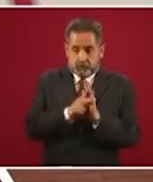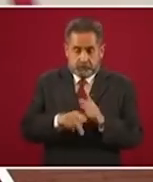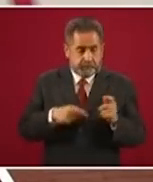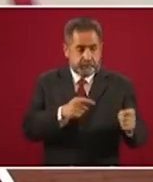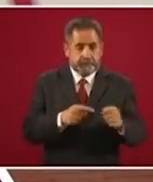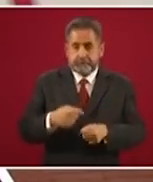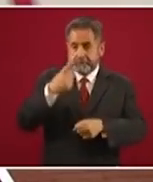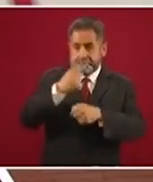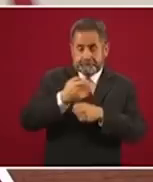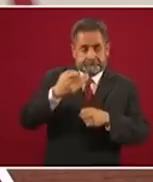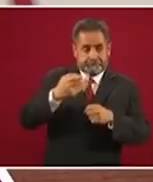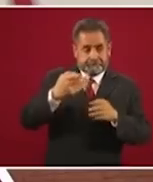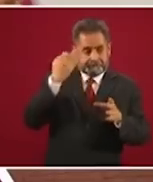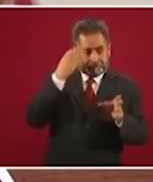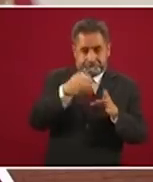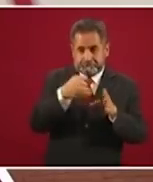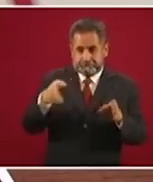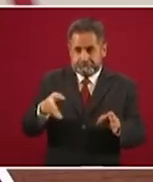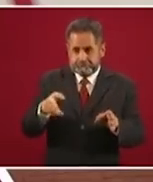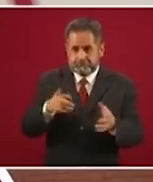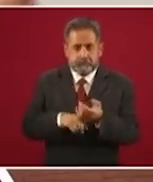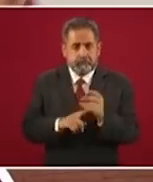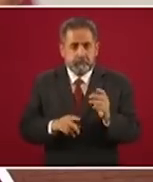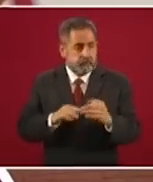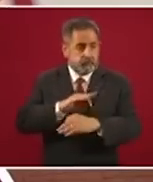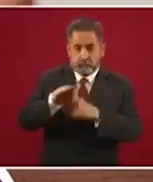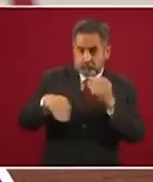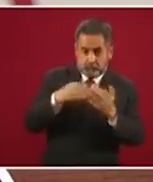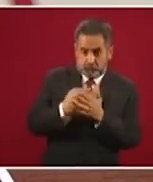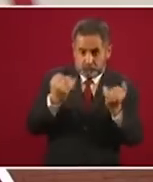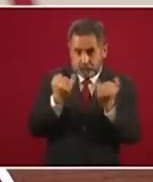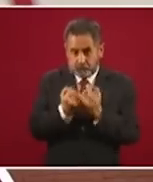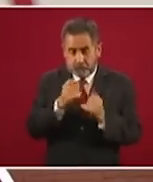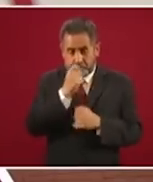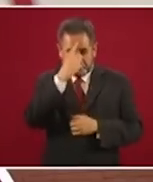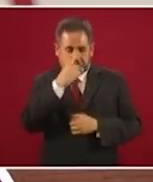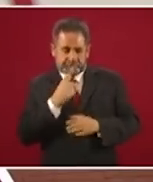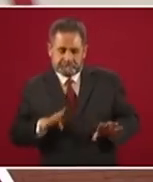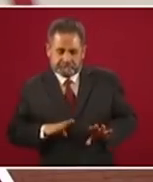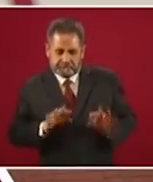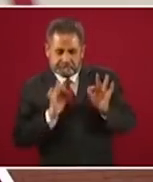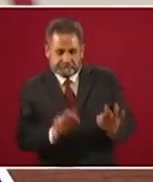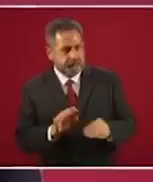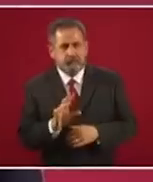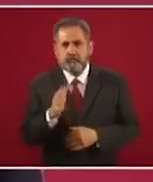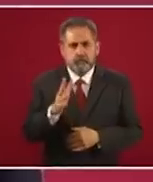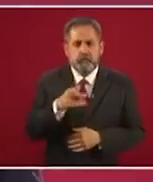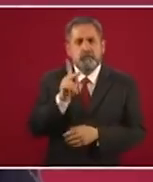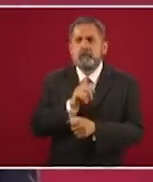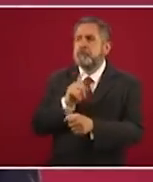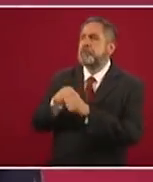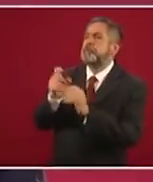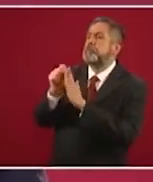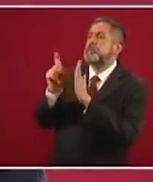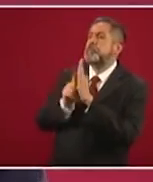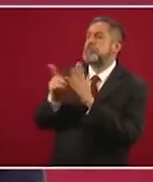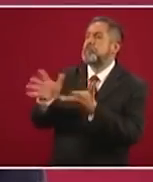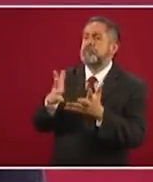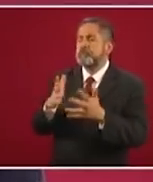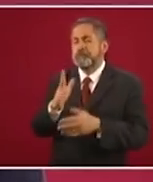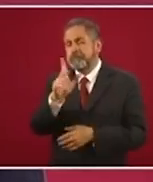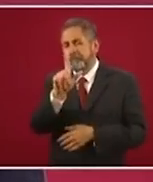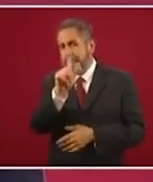la primera etapa, no significa que todos cubran con el perfil, fueron cerca de 70,000 personas